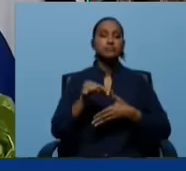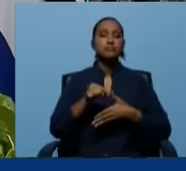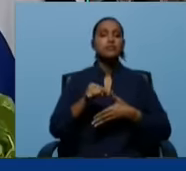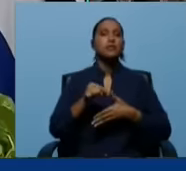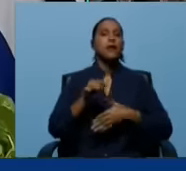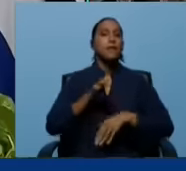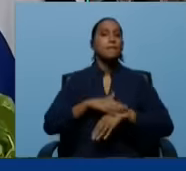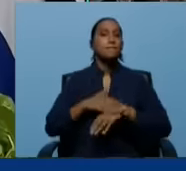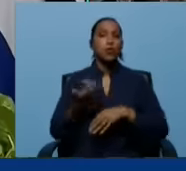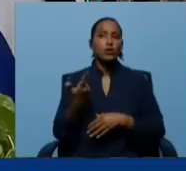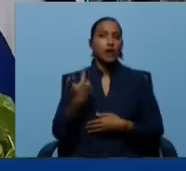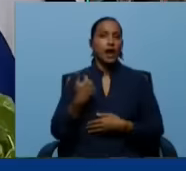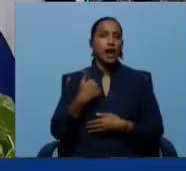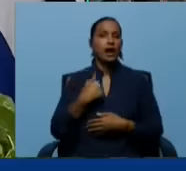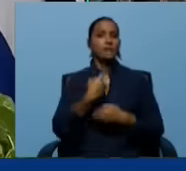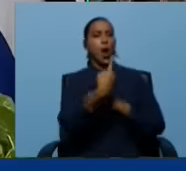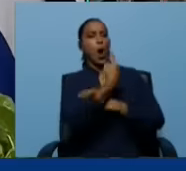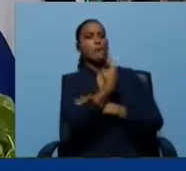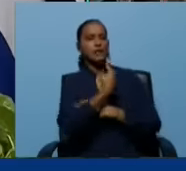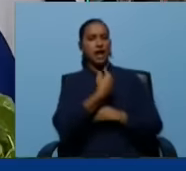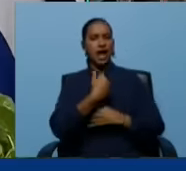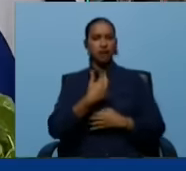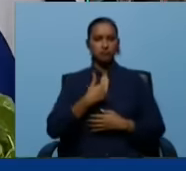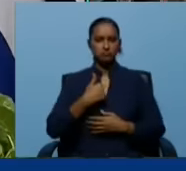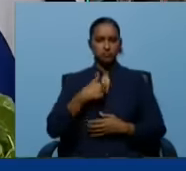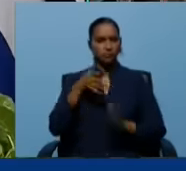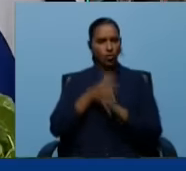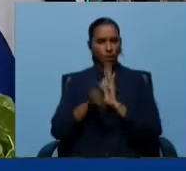que compartimos en el ALBA.